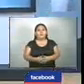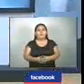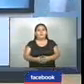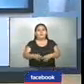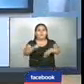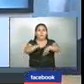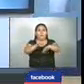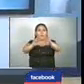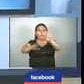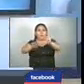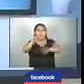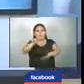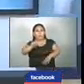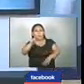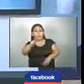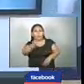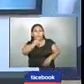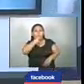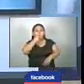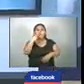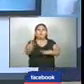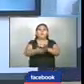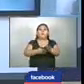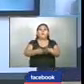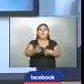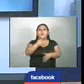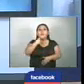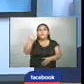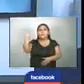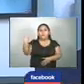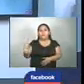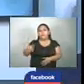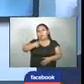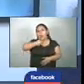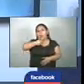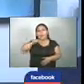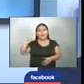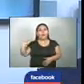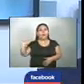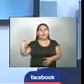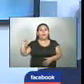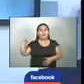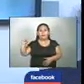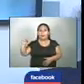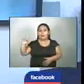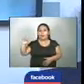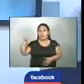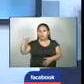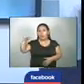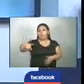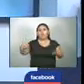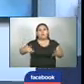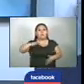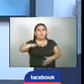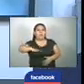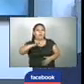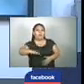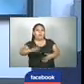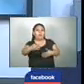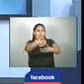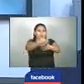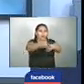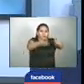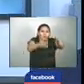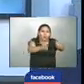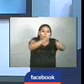de la noche con un minuto iniciamos con información a cargo del periodista Aldair Tadeo. Esta tarde el gobierno inauguró seis centros urbanos de